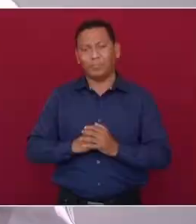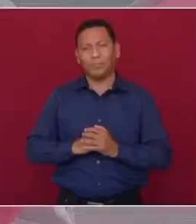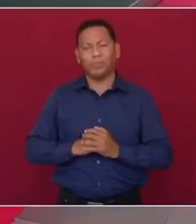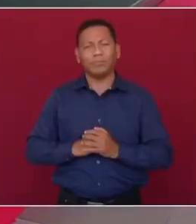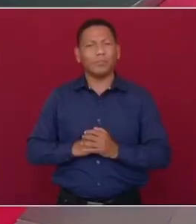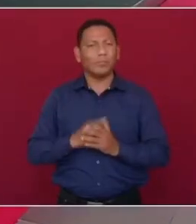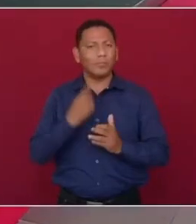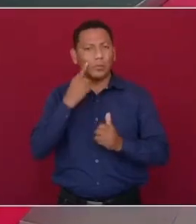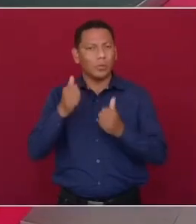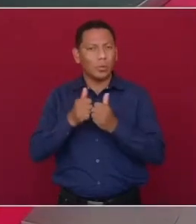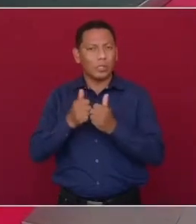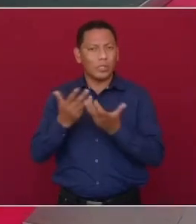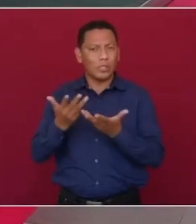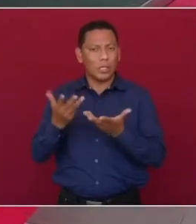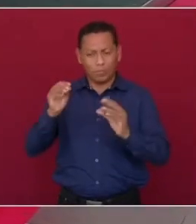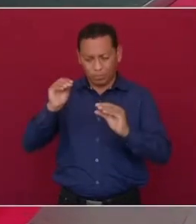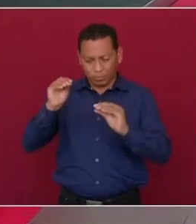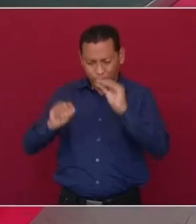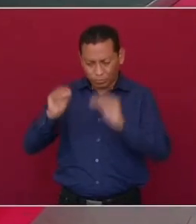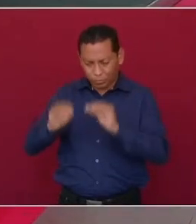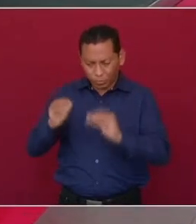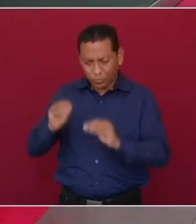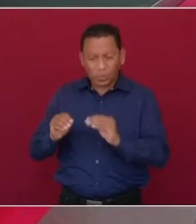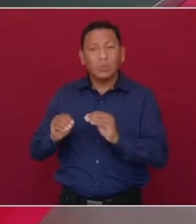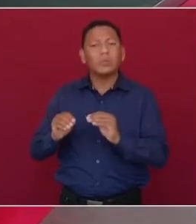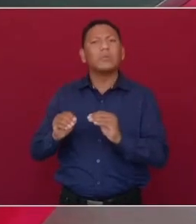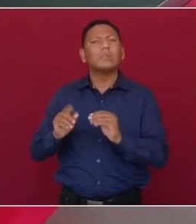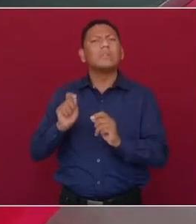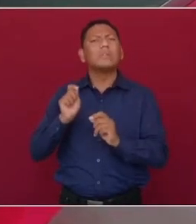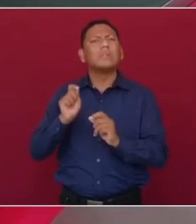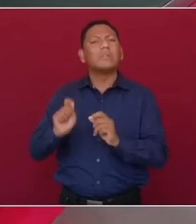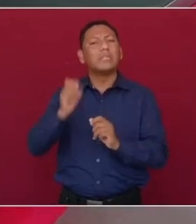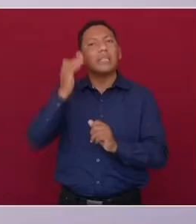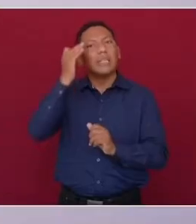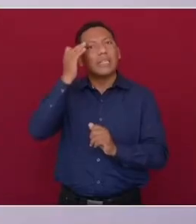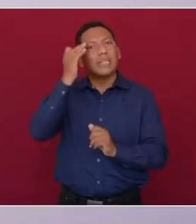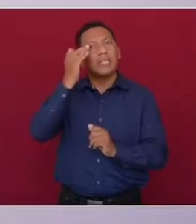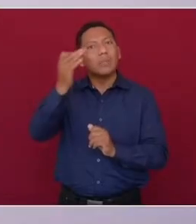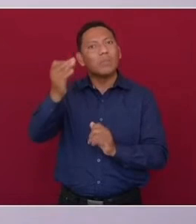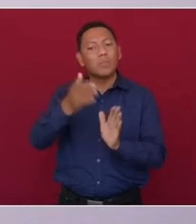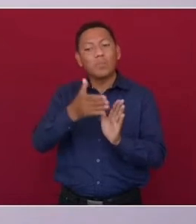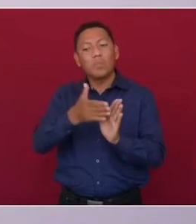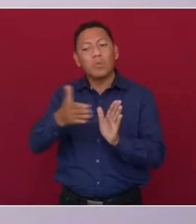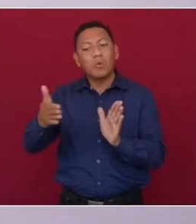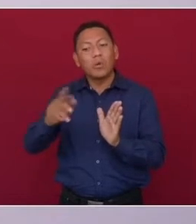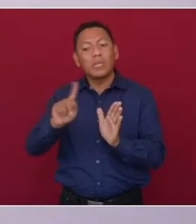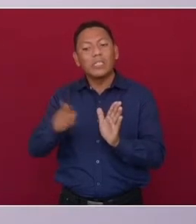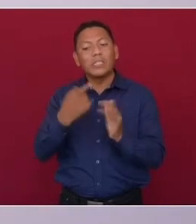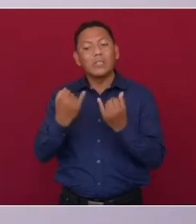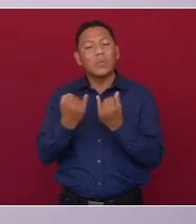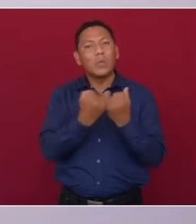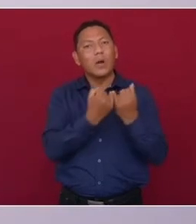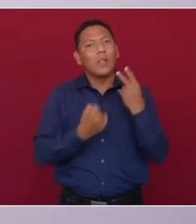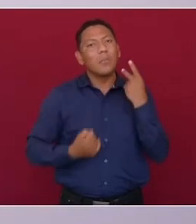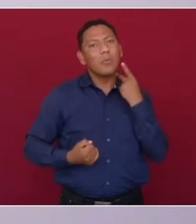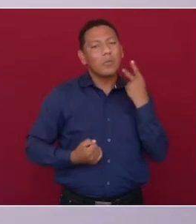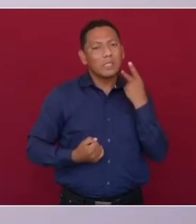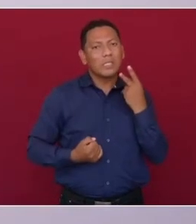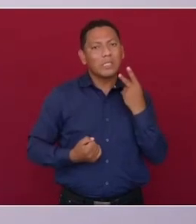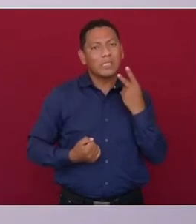con el manejo adecuado de los tiempos. La política es tiempo. En